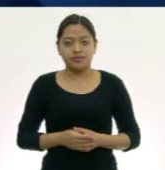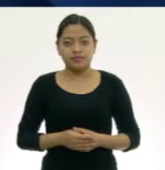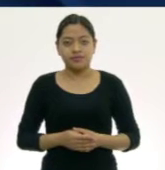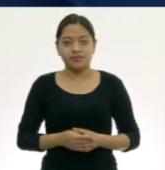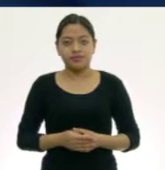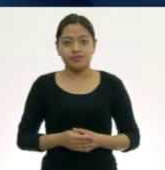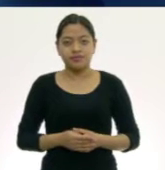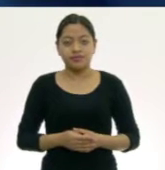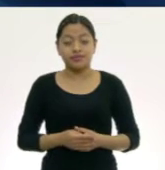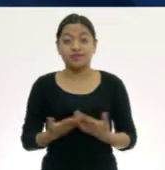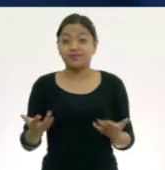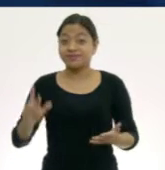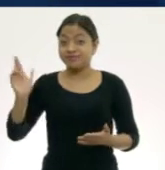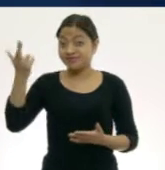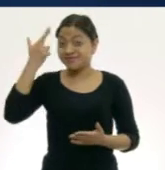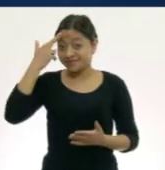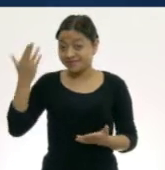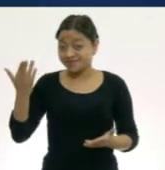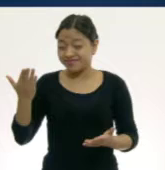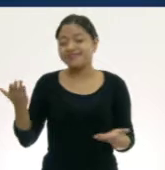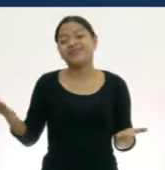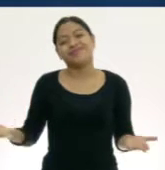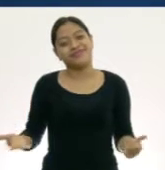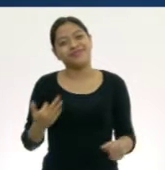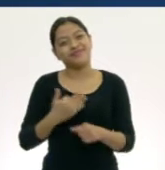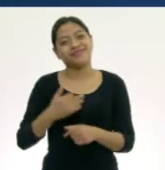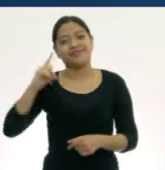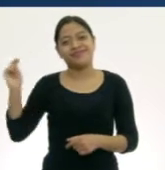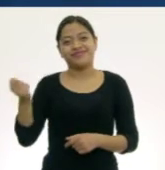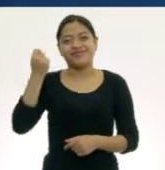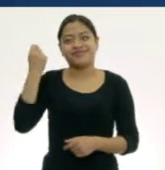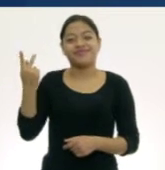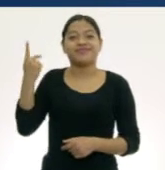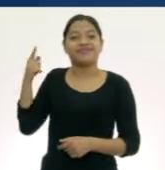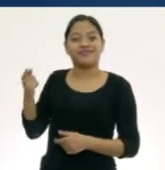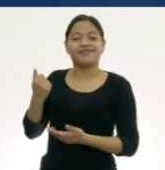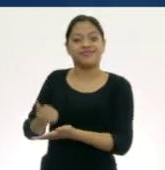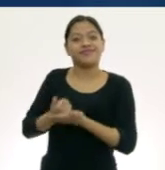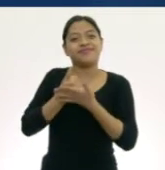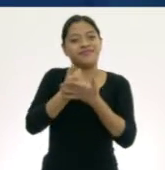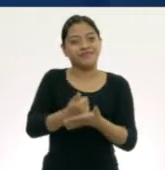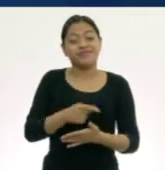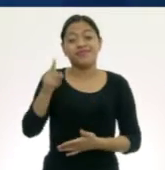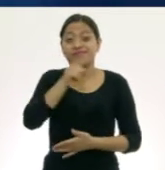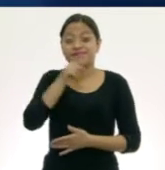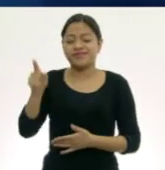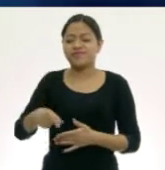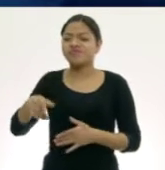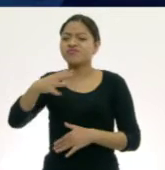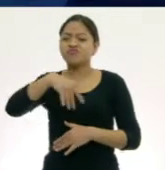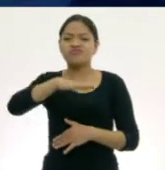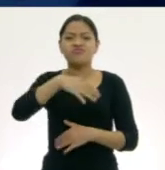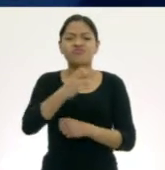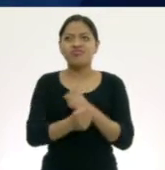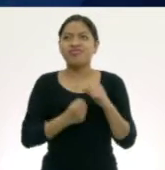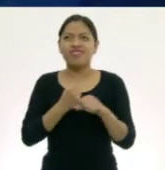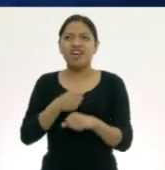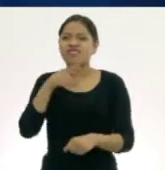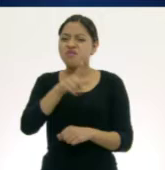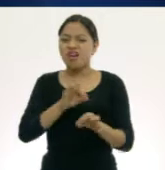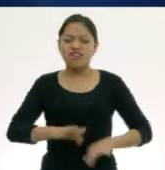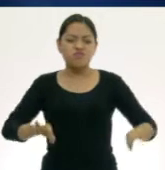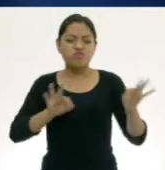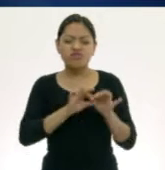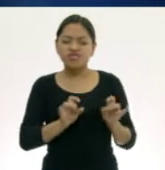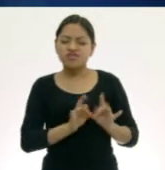Entonces, si no se acuerdan, ahora ya tenemos la tecnología a nuestro favor para que ustedes inclusive busquen por año qué ocurrió en el